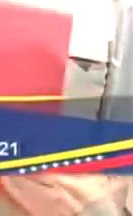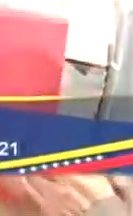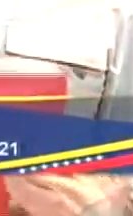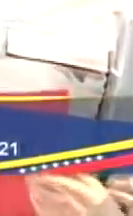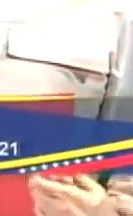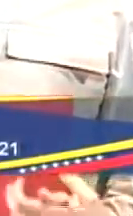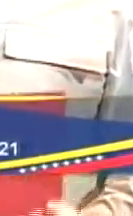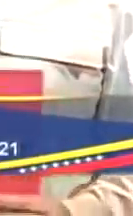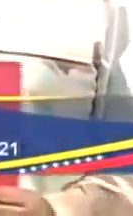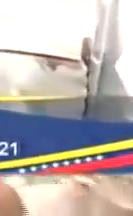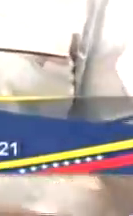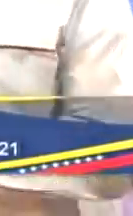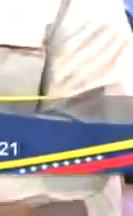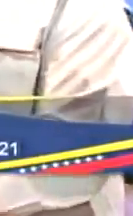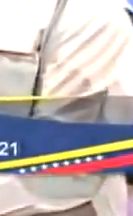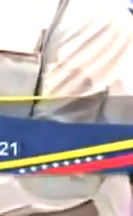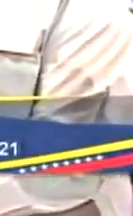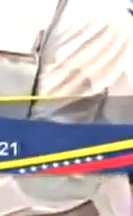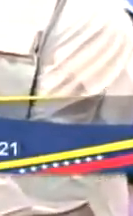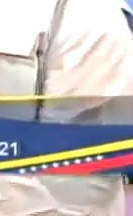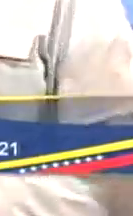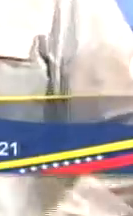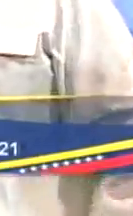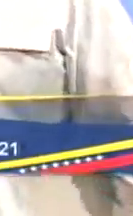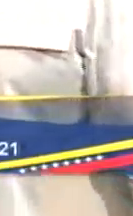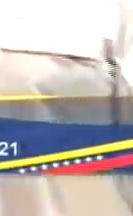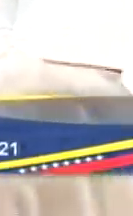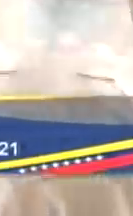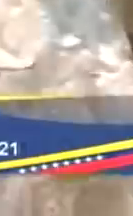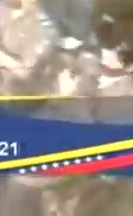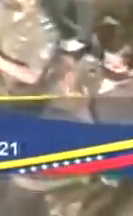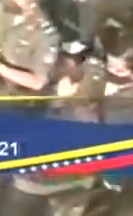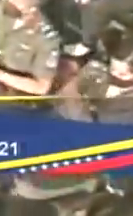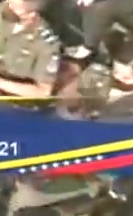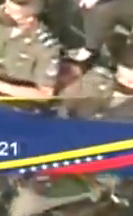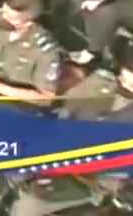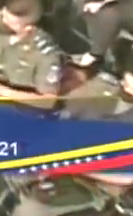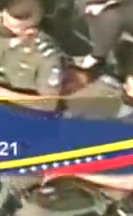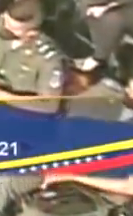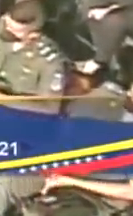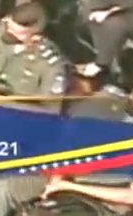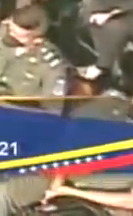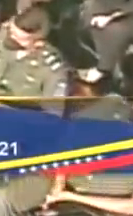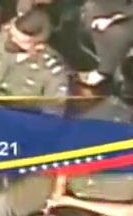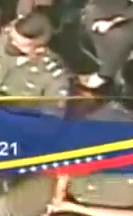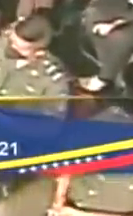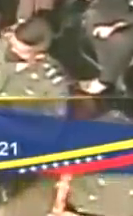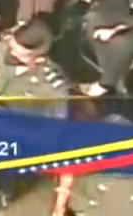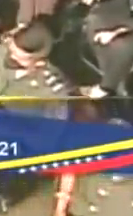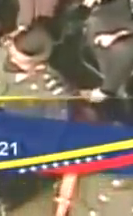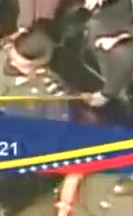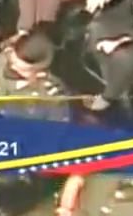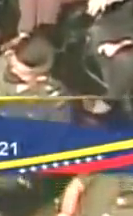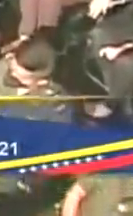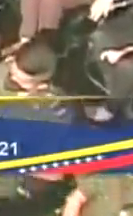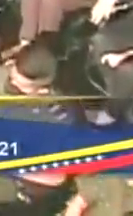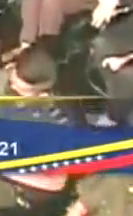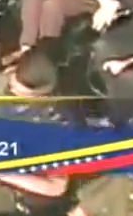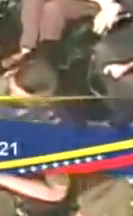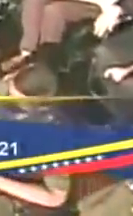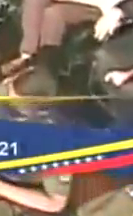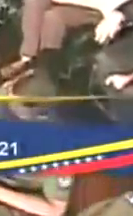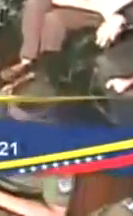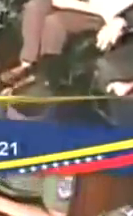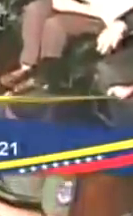También entre la mención de ciencias exactas, el efecto del sulfato de magnesio en las propiedades de las bizcapas. Héroes